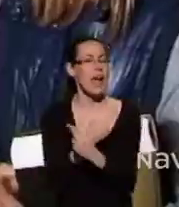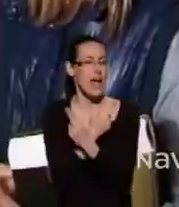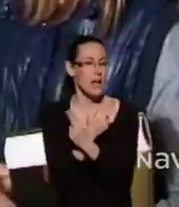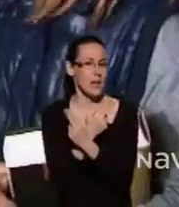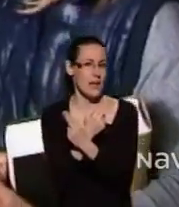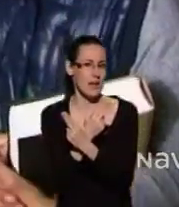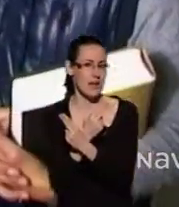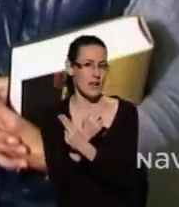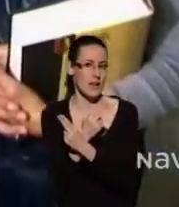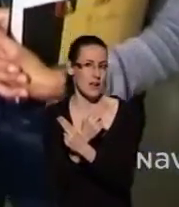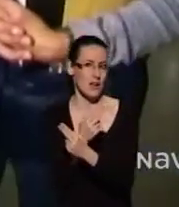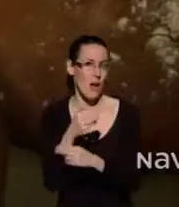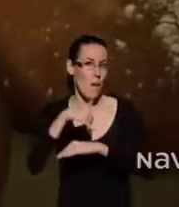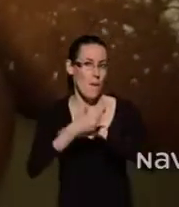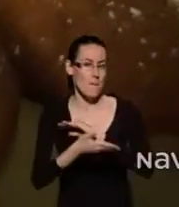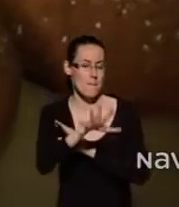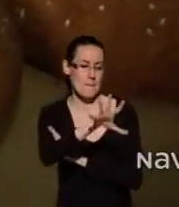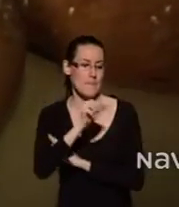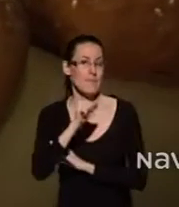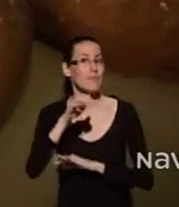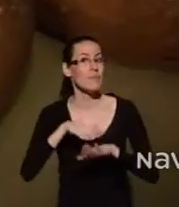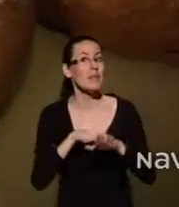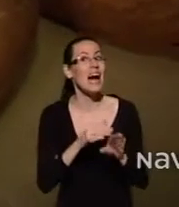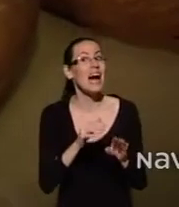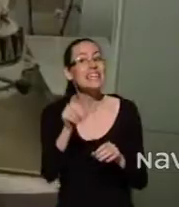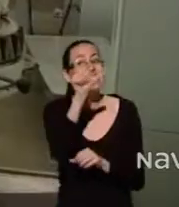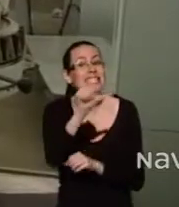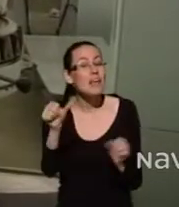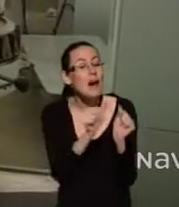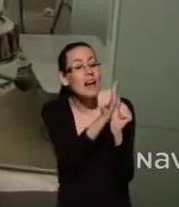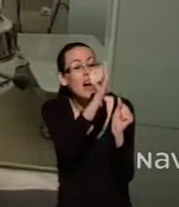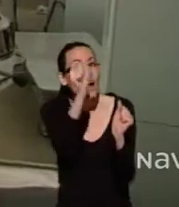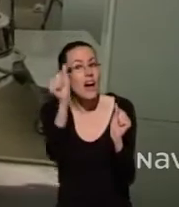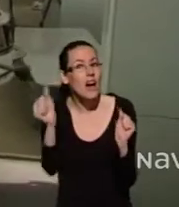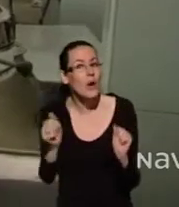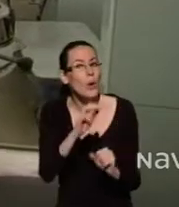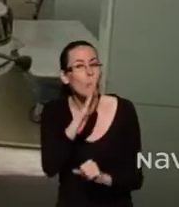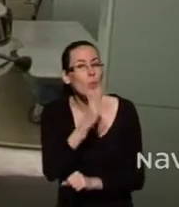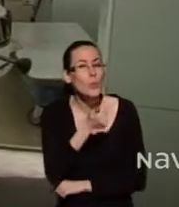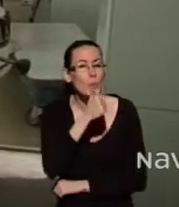curioso, porque estos tienen una conservación muy larga. Una por la elaboración tan artesanal y luego porque